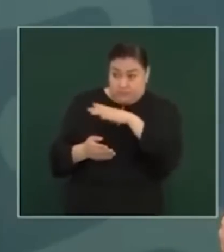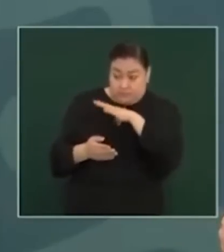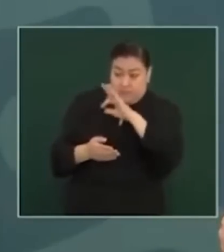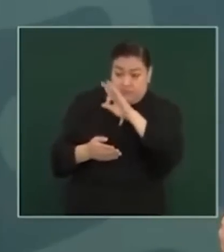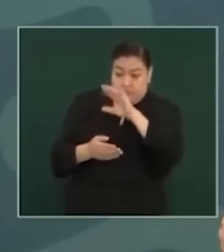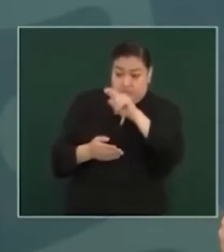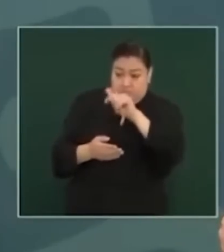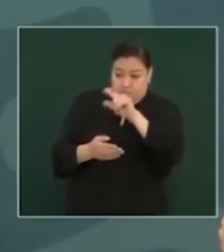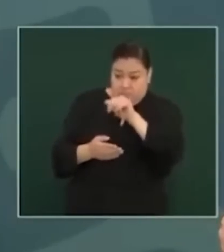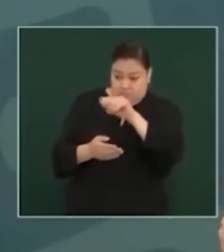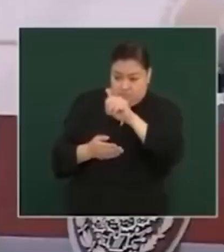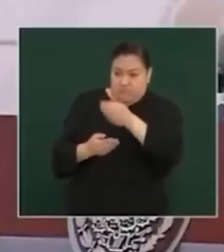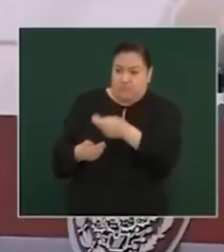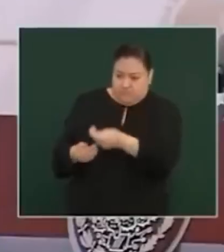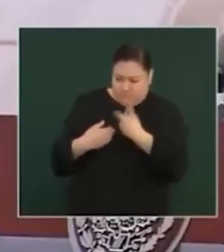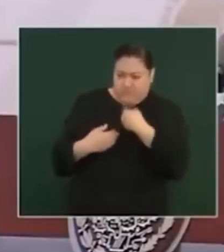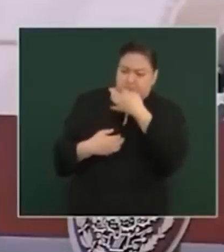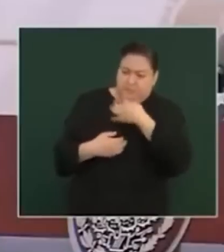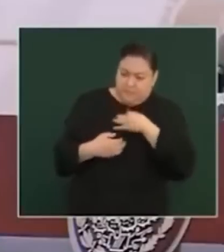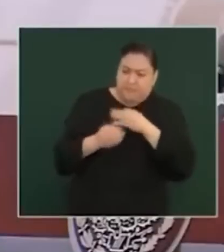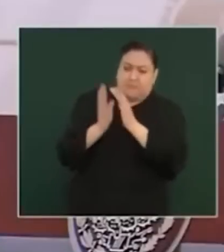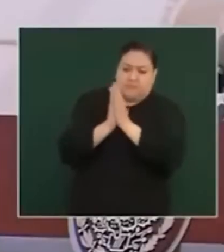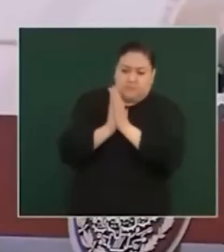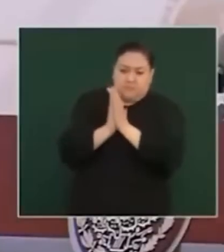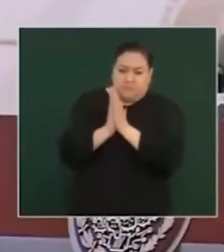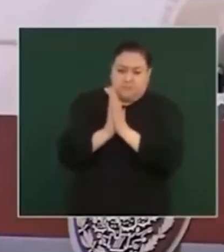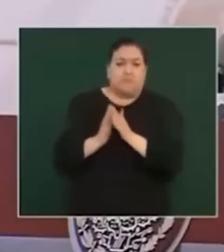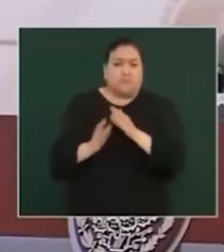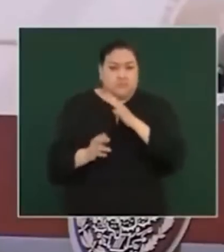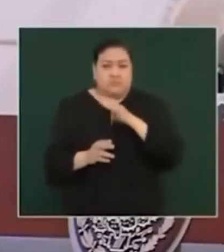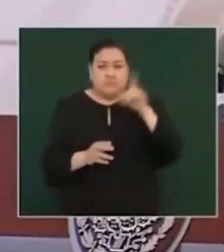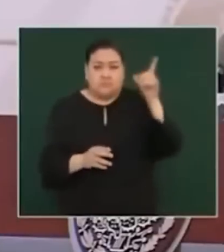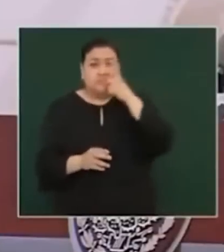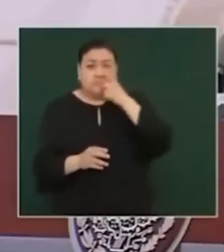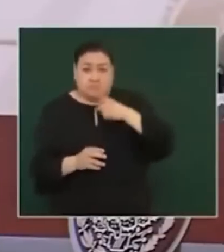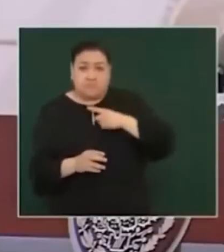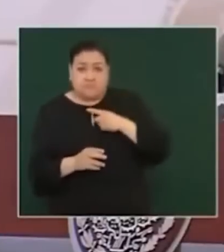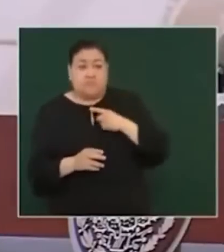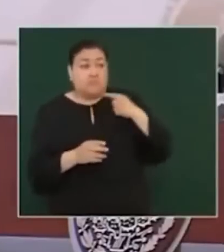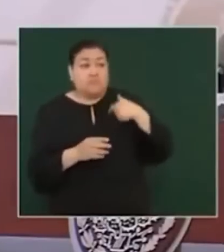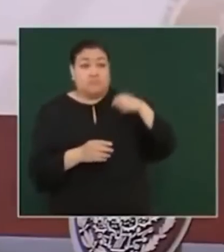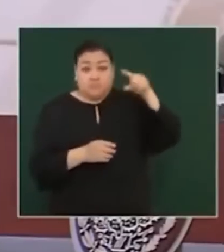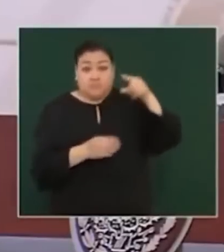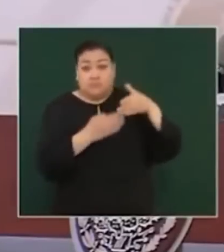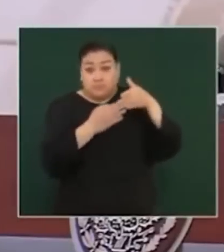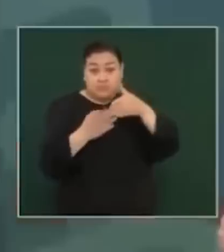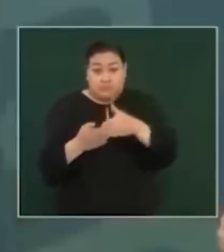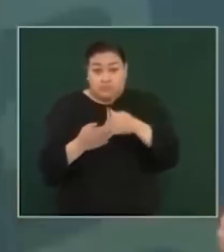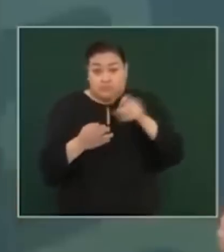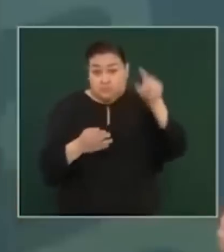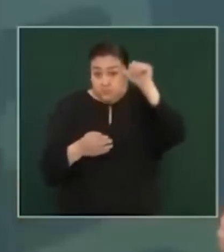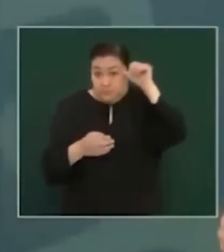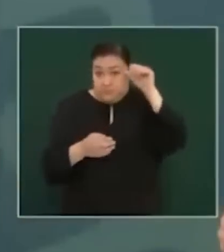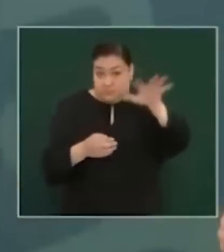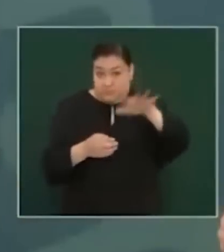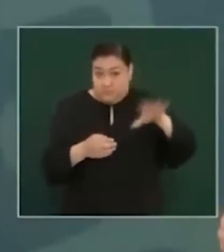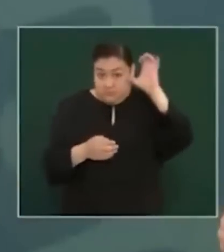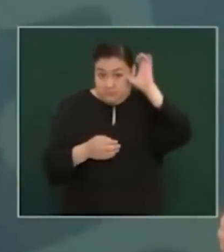a probar de que llegaba fentanilo de